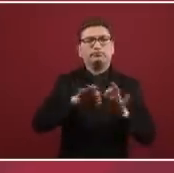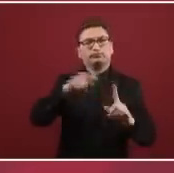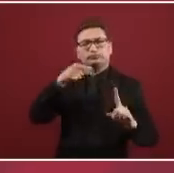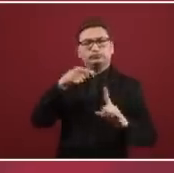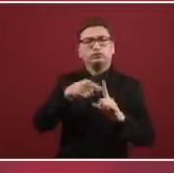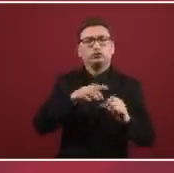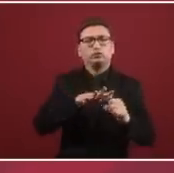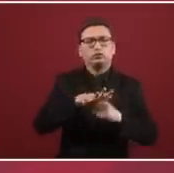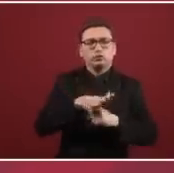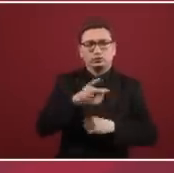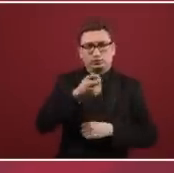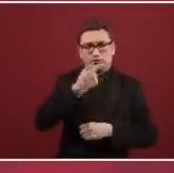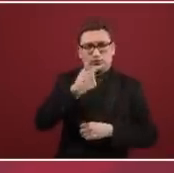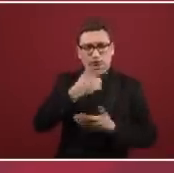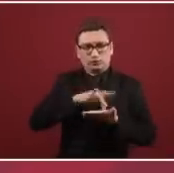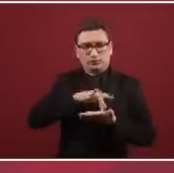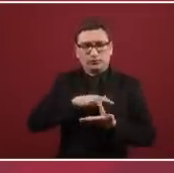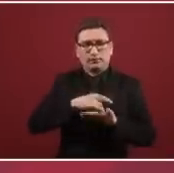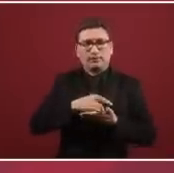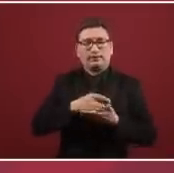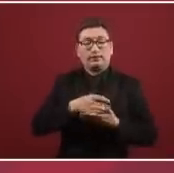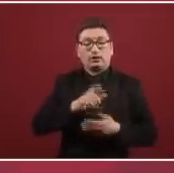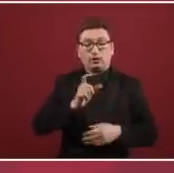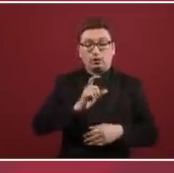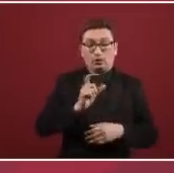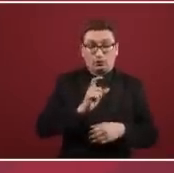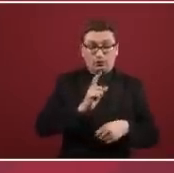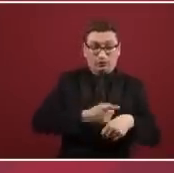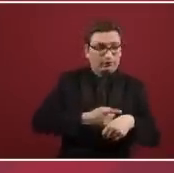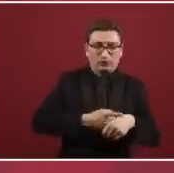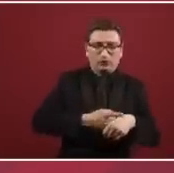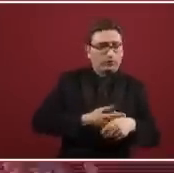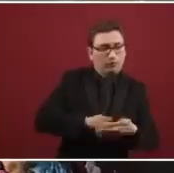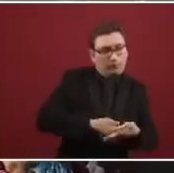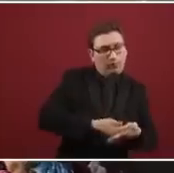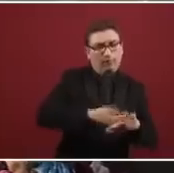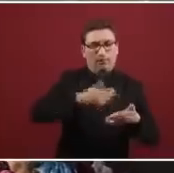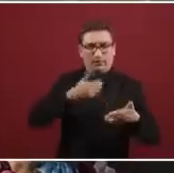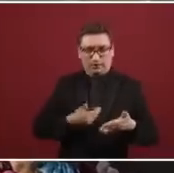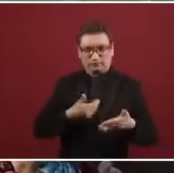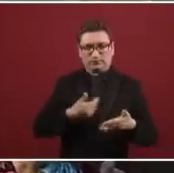que tiene que ver con tu preocupación. Y